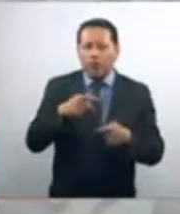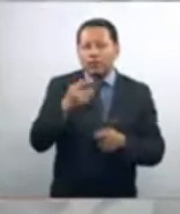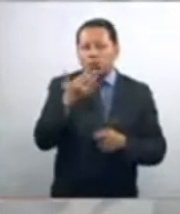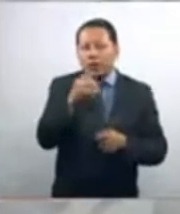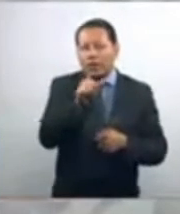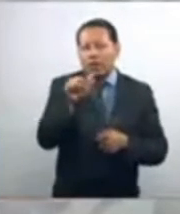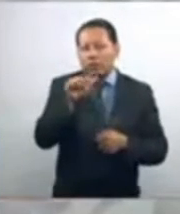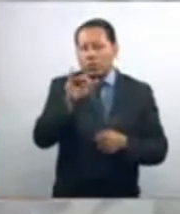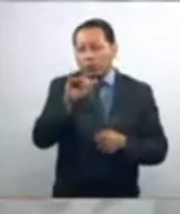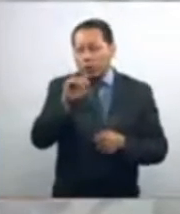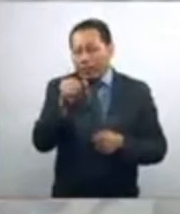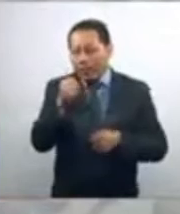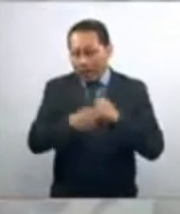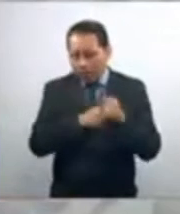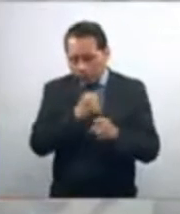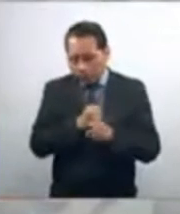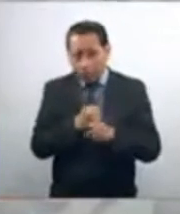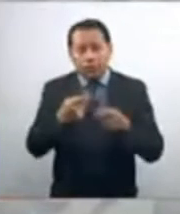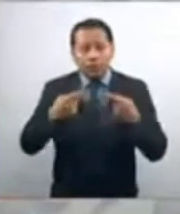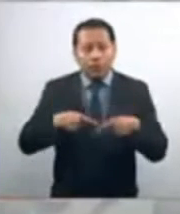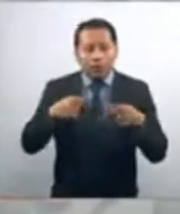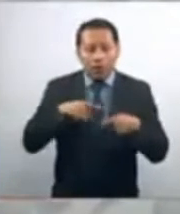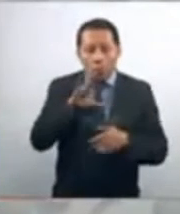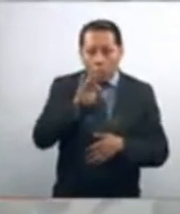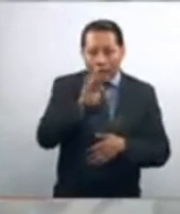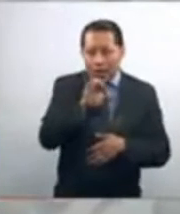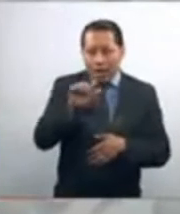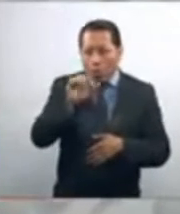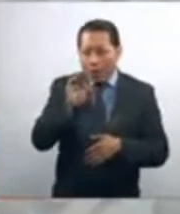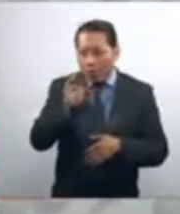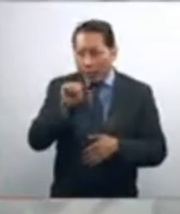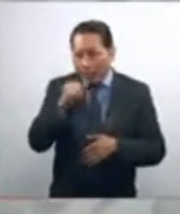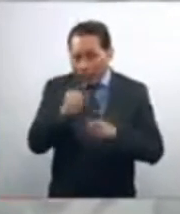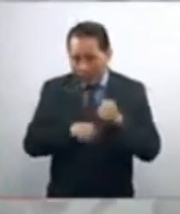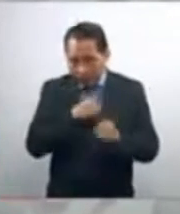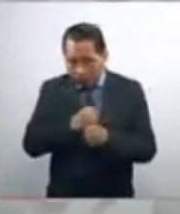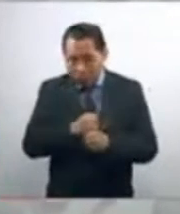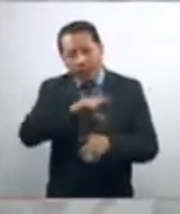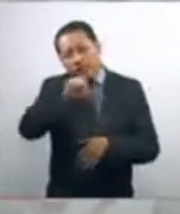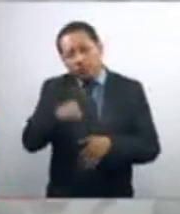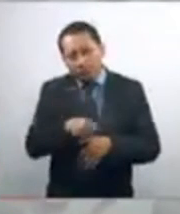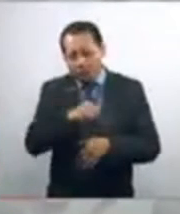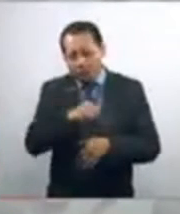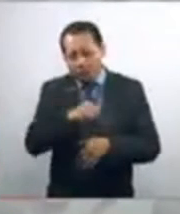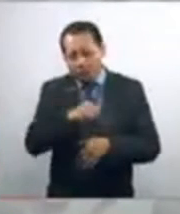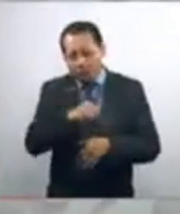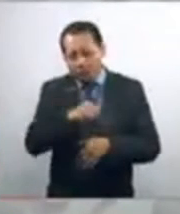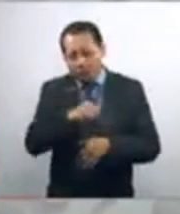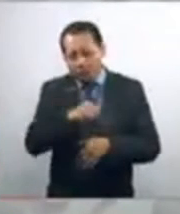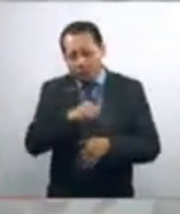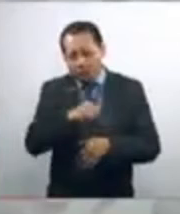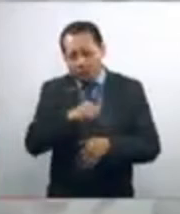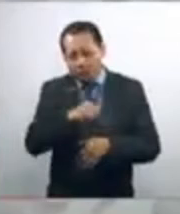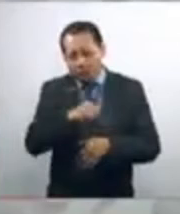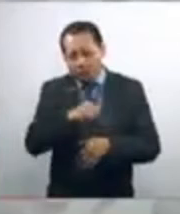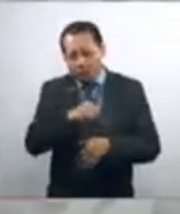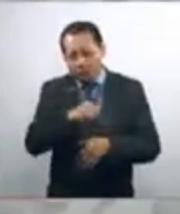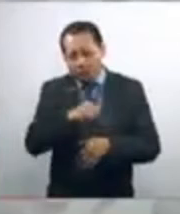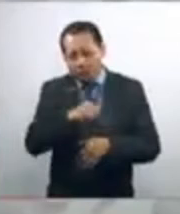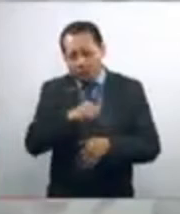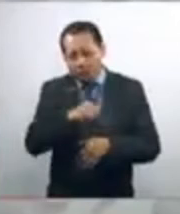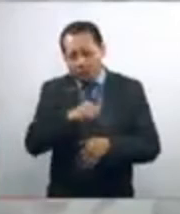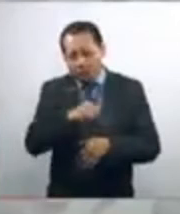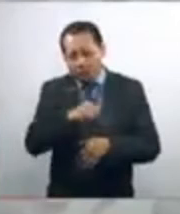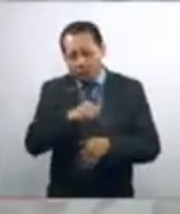años, personas de 40 a 49 años y finalmente el resto de la población. Ya le dijo